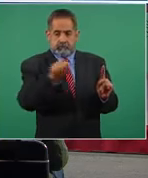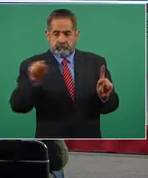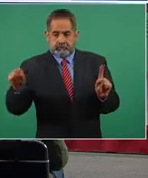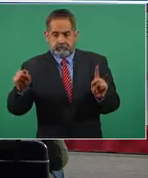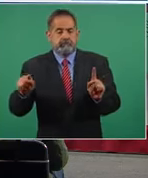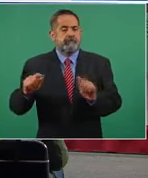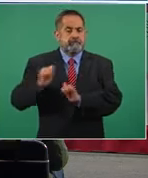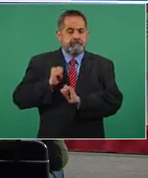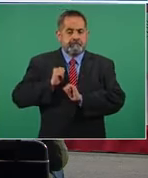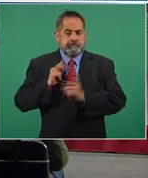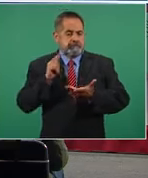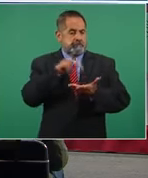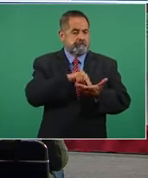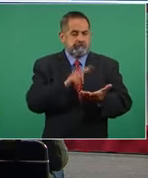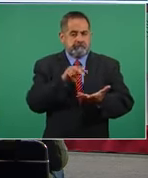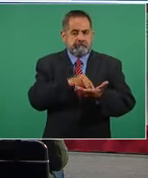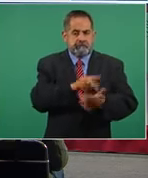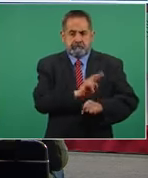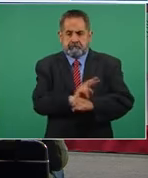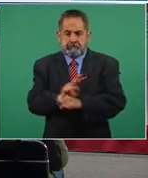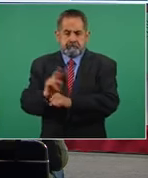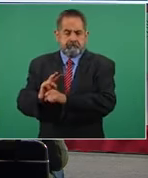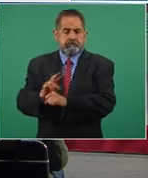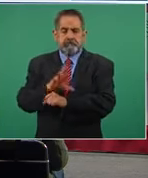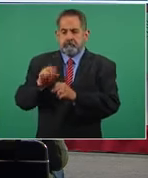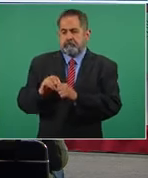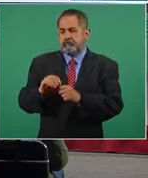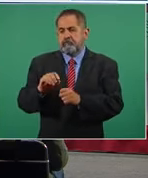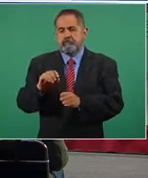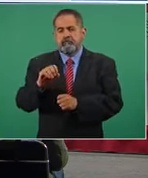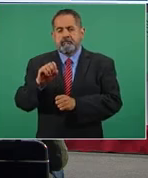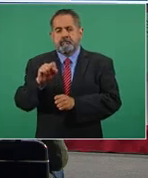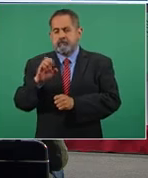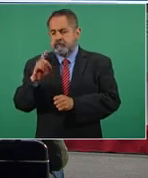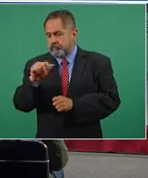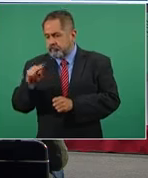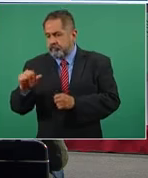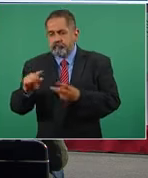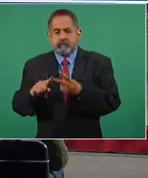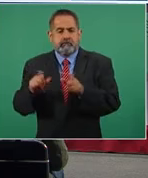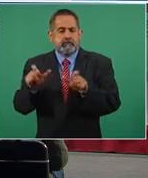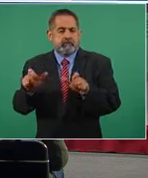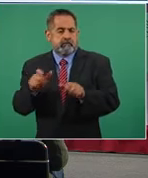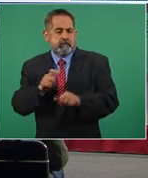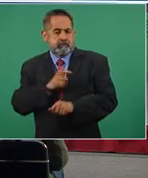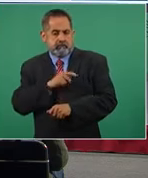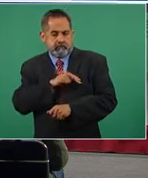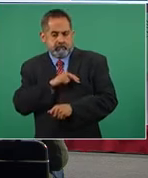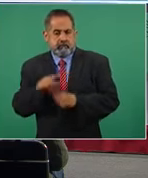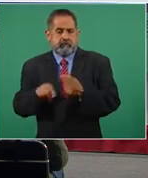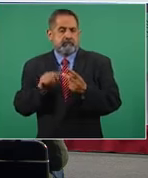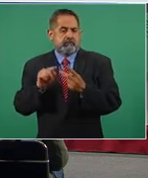estratégicas cubiertas con personal de SEDENA, SEMAR y Guardia Nacional en el territorio.